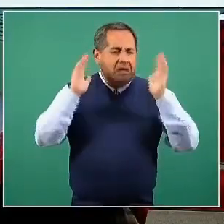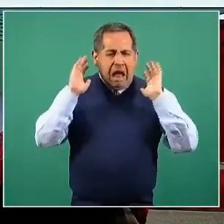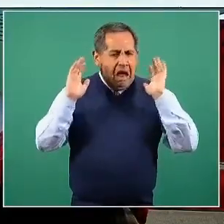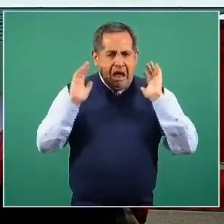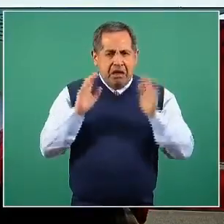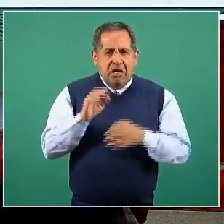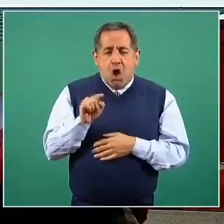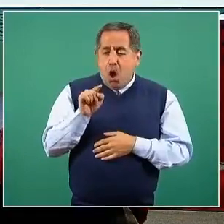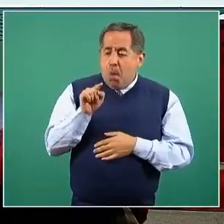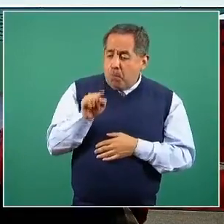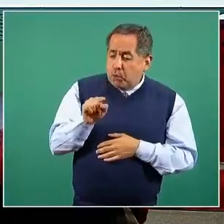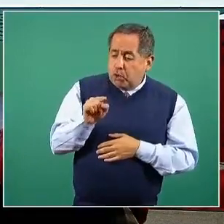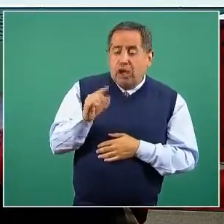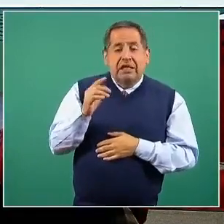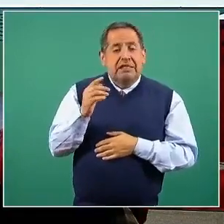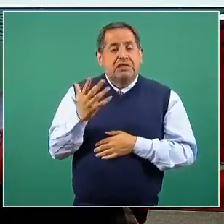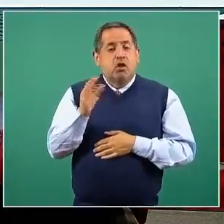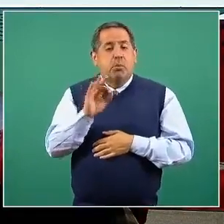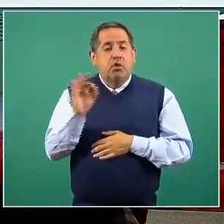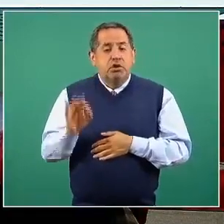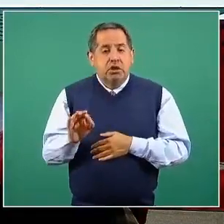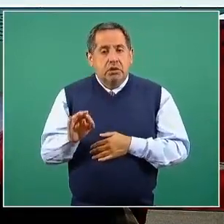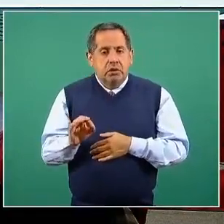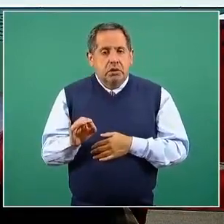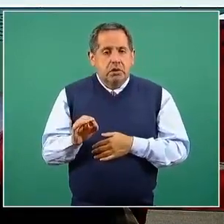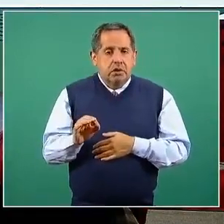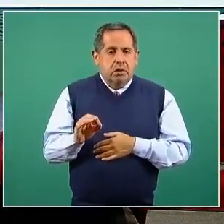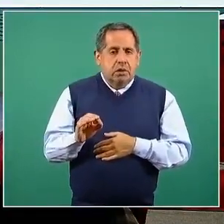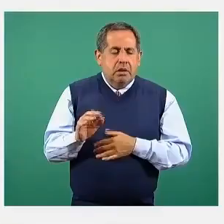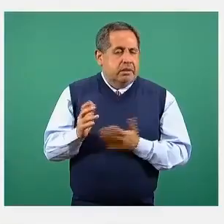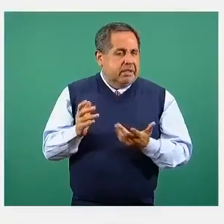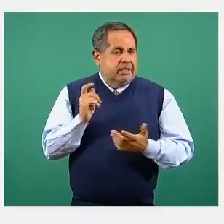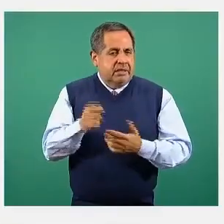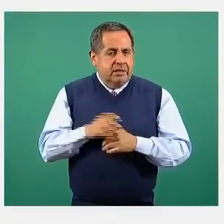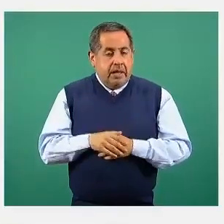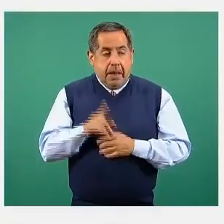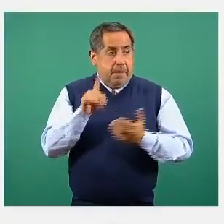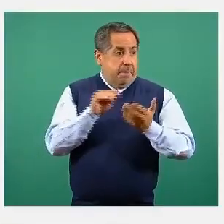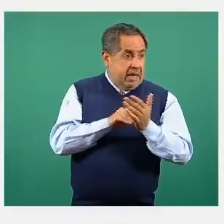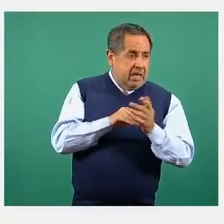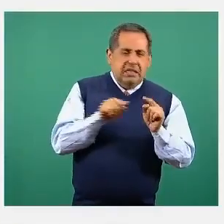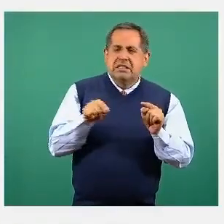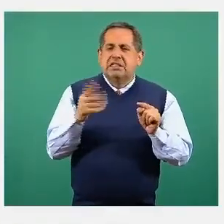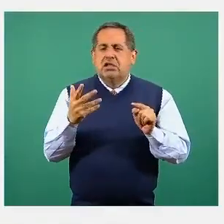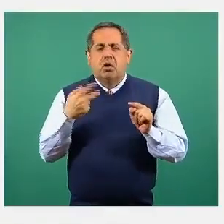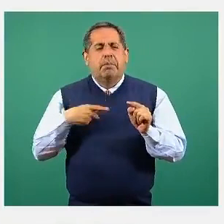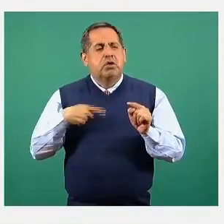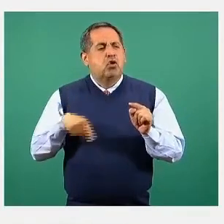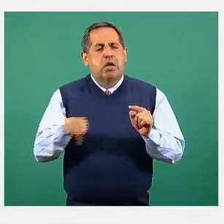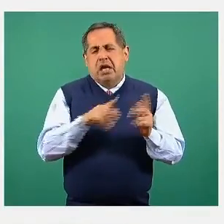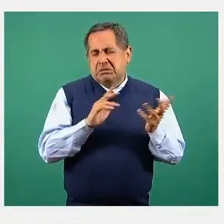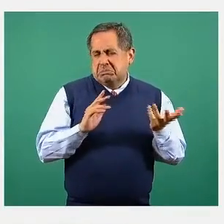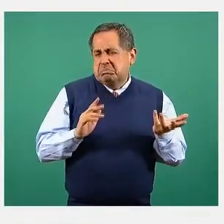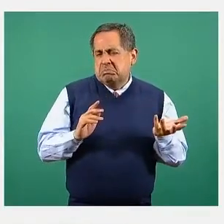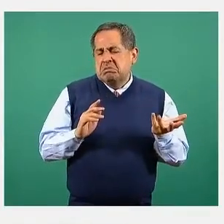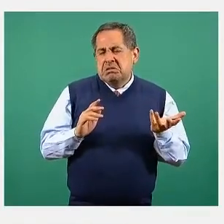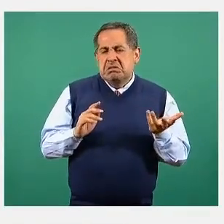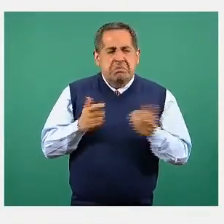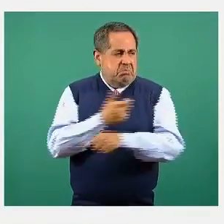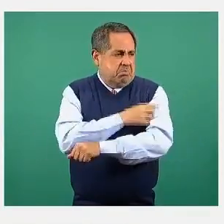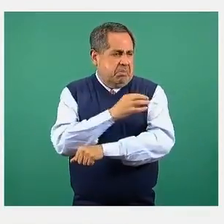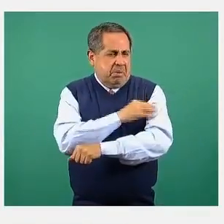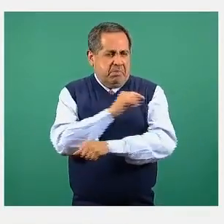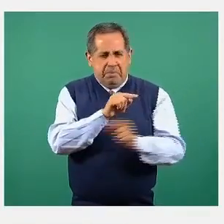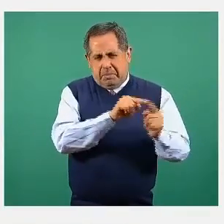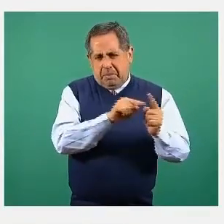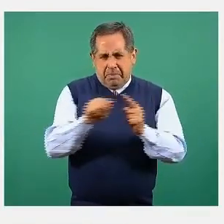Representan 0.5% o 5 por mil de los personas vacunadas o de